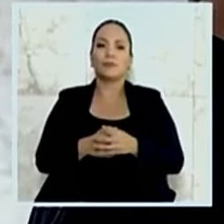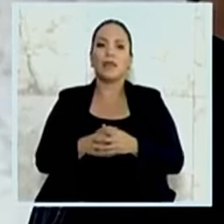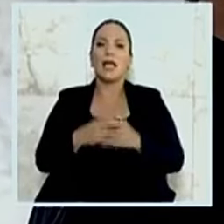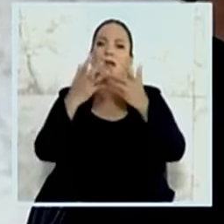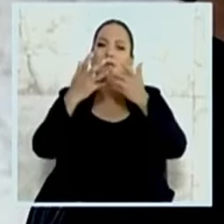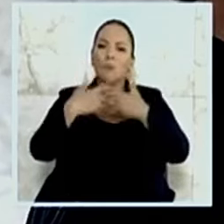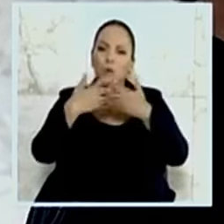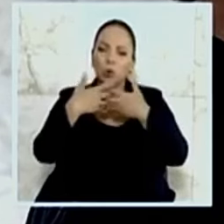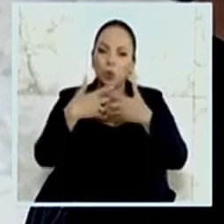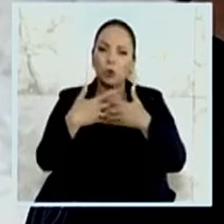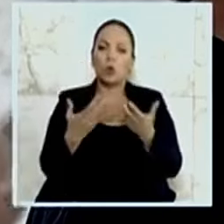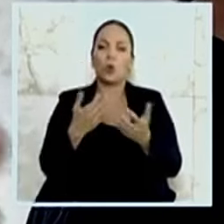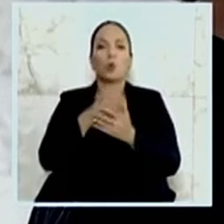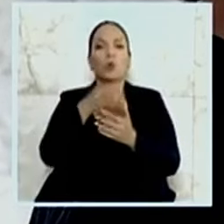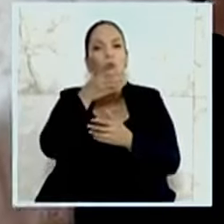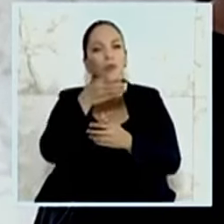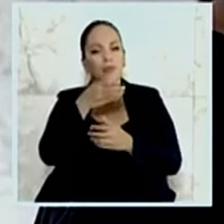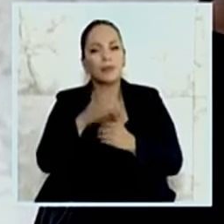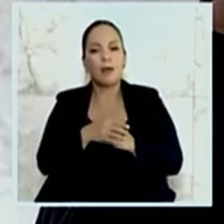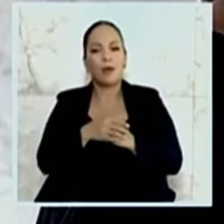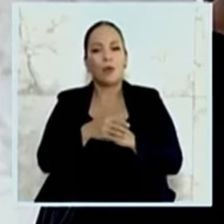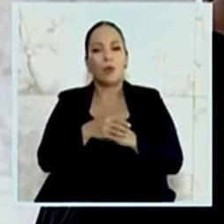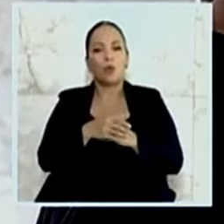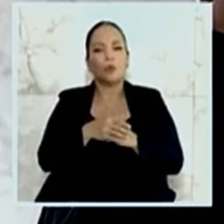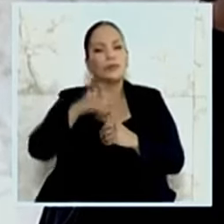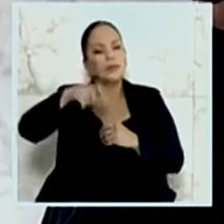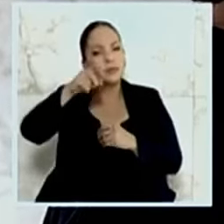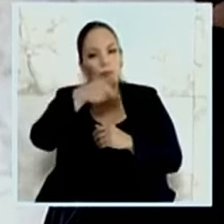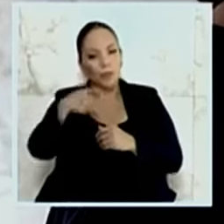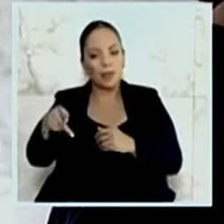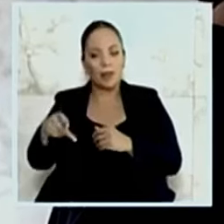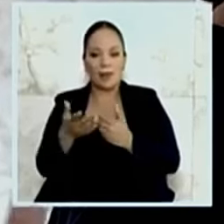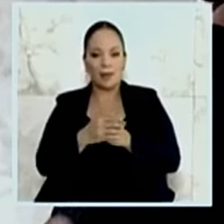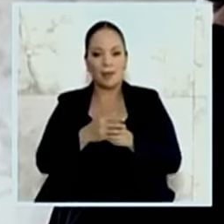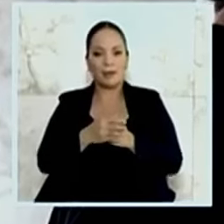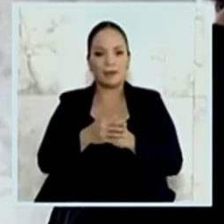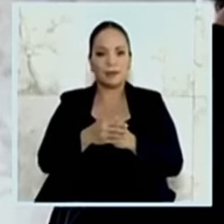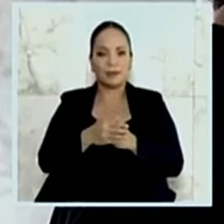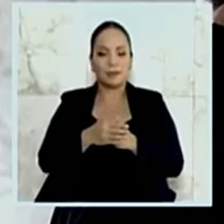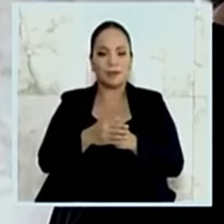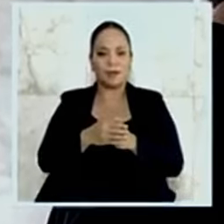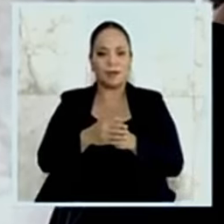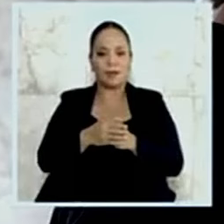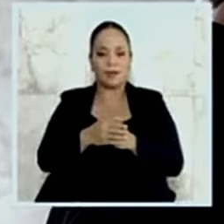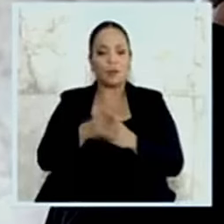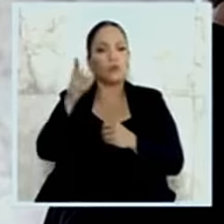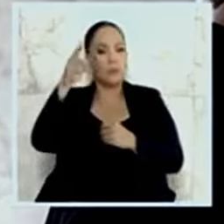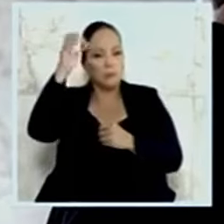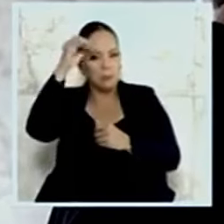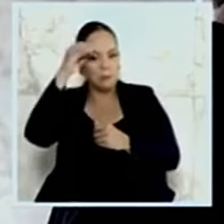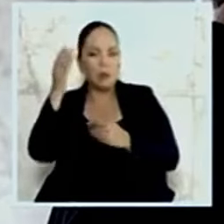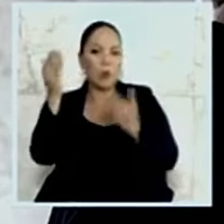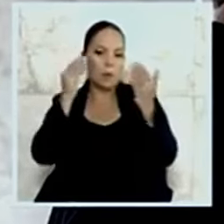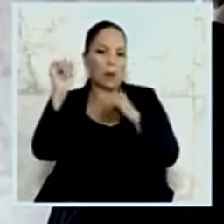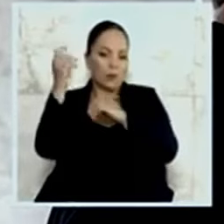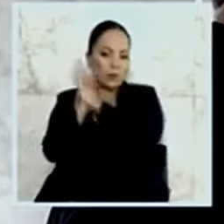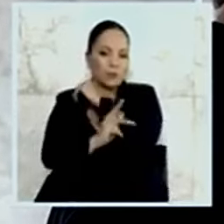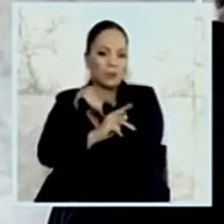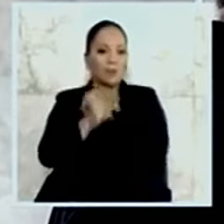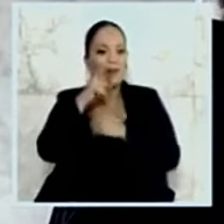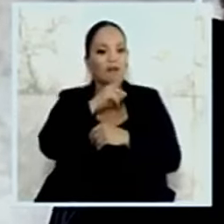a criterio suyo, señor presidente, el consejo, el motor que Punta Arenas necesita,